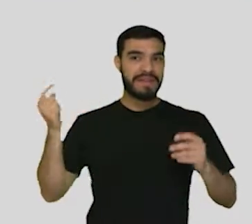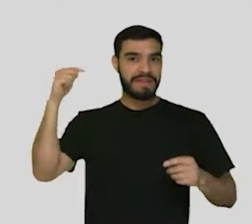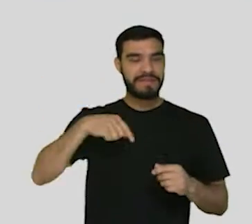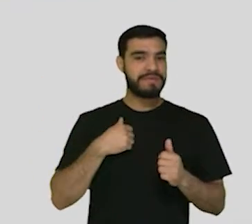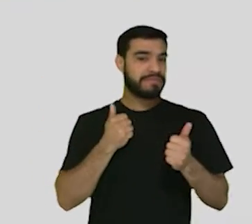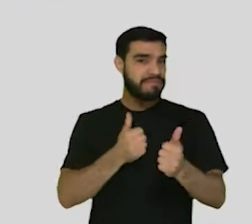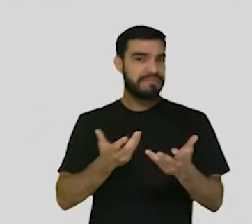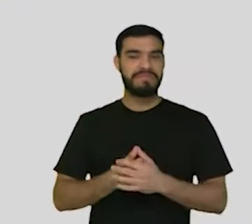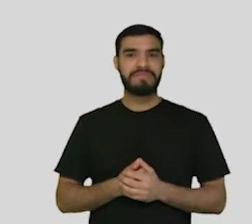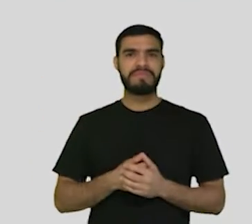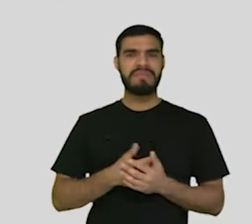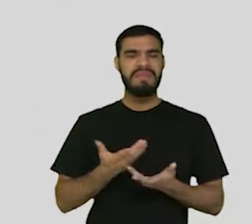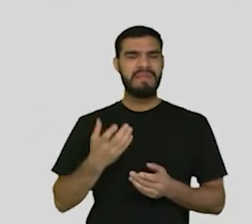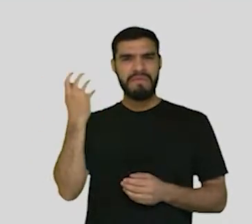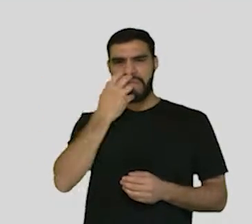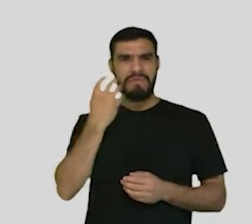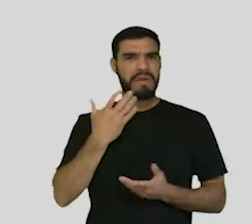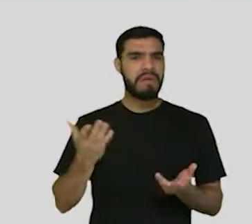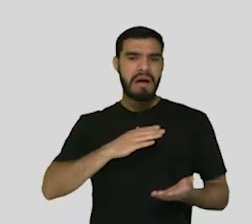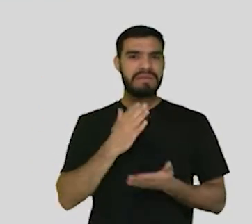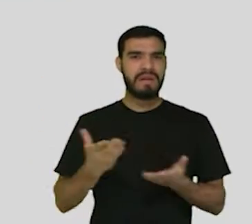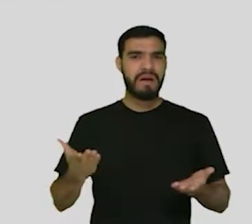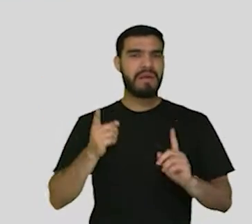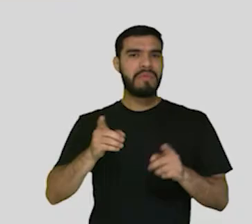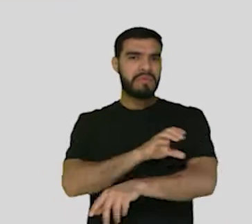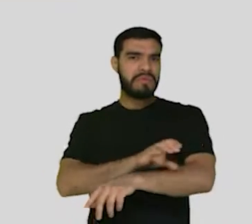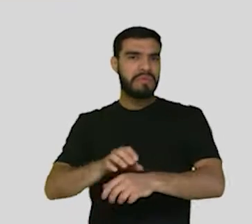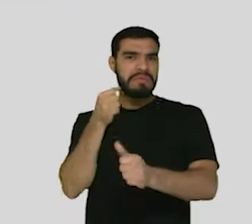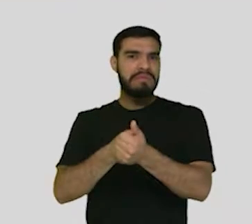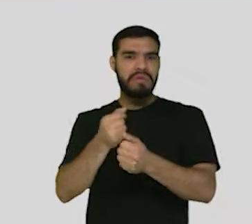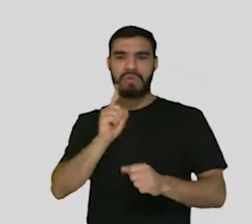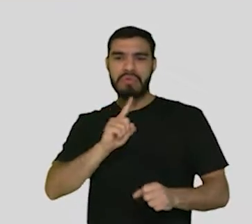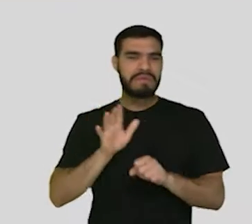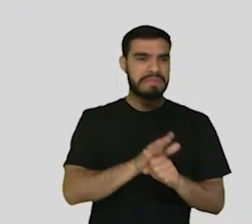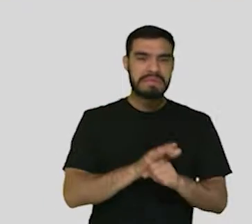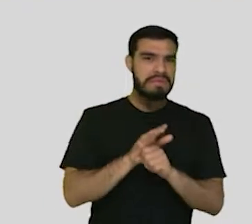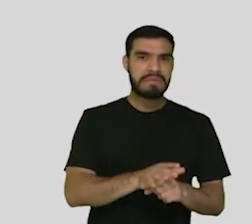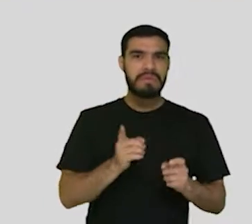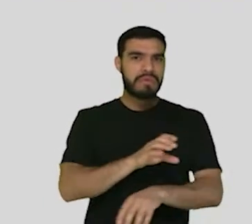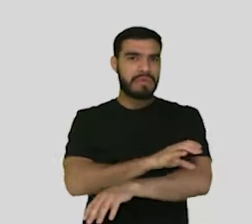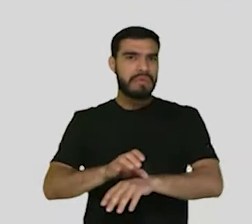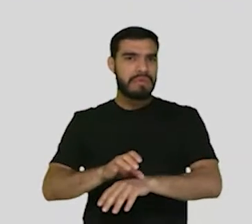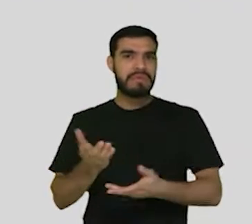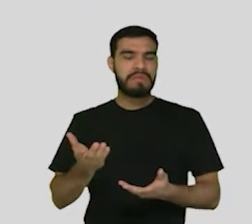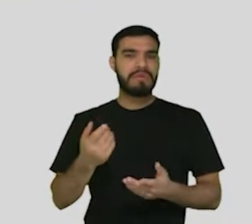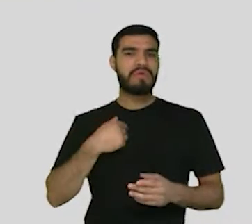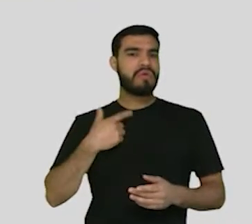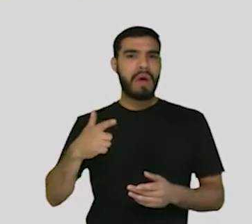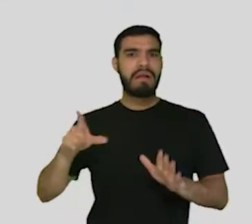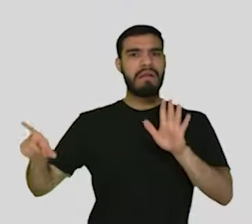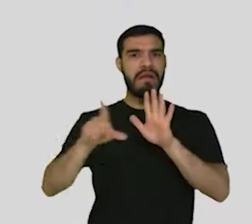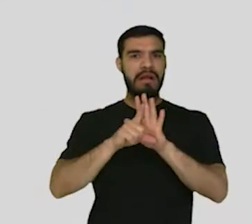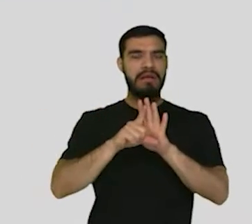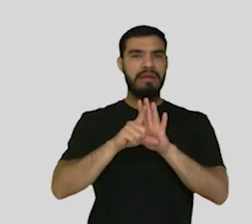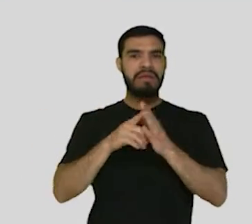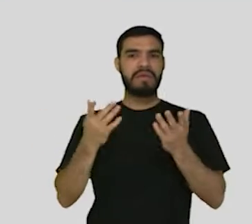perret, humaca, vagina, perret. Que todavía tengamos que luchar por la no discriminación. Y que no tengamos una ley.